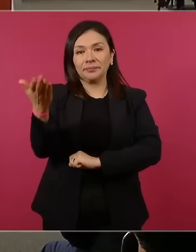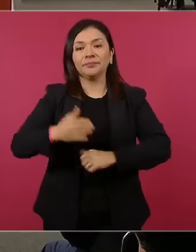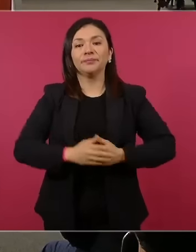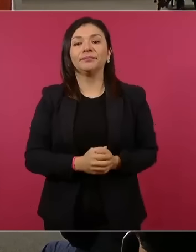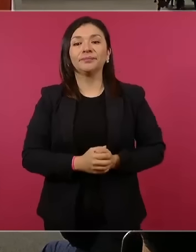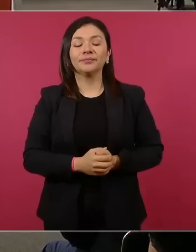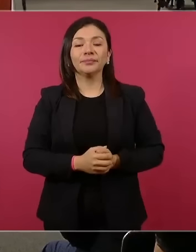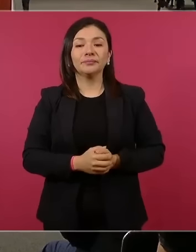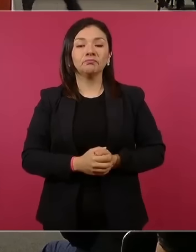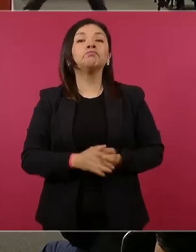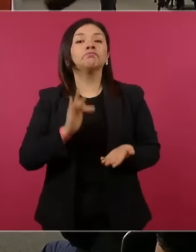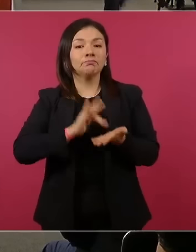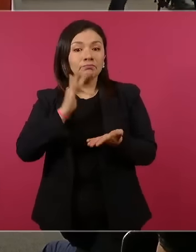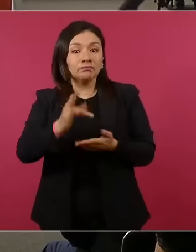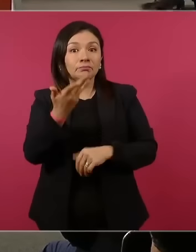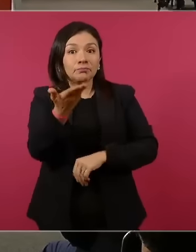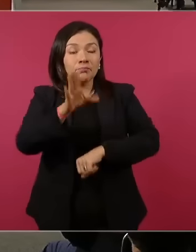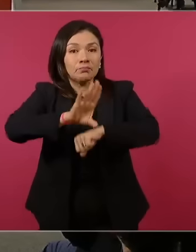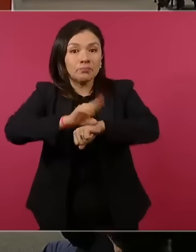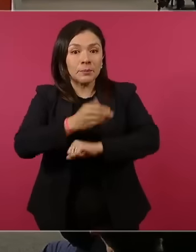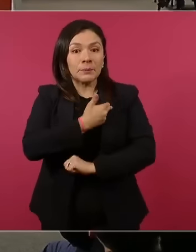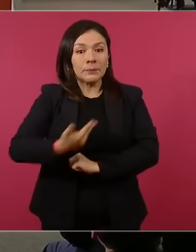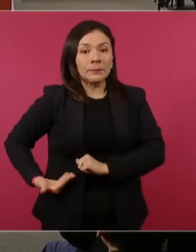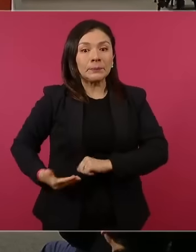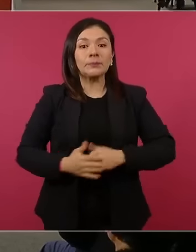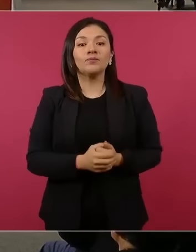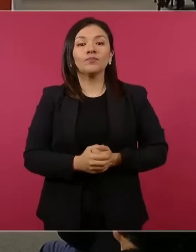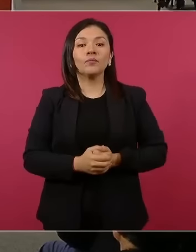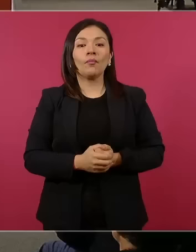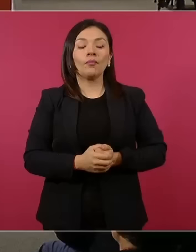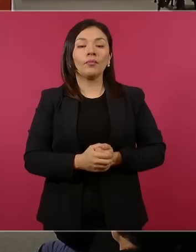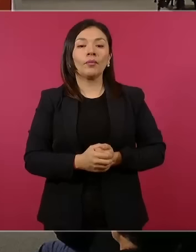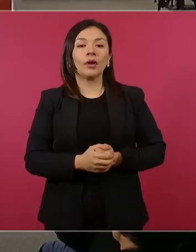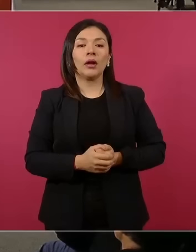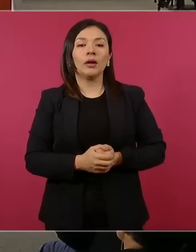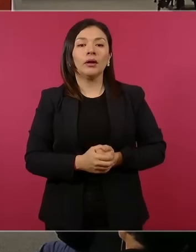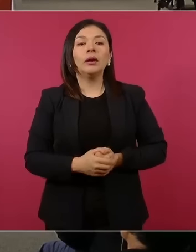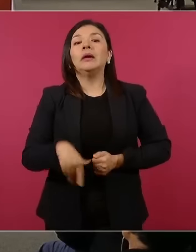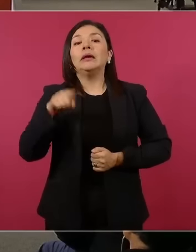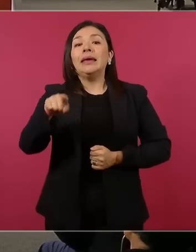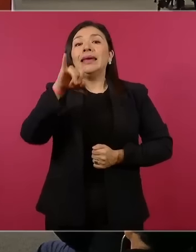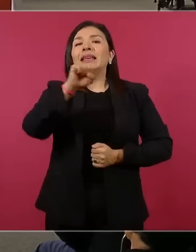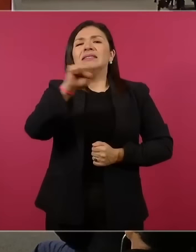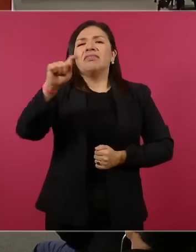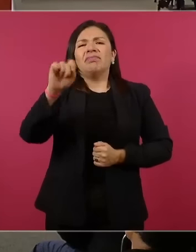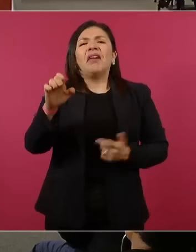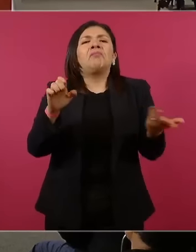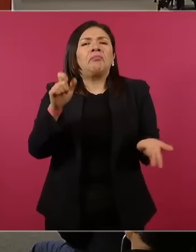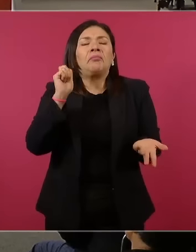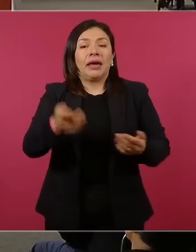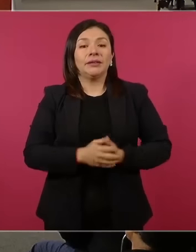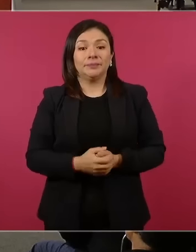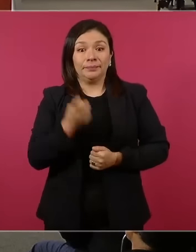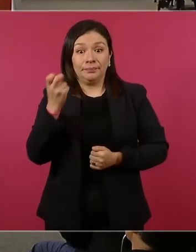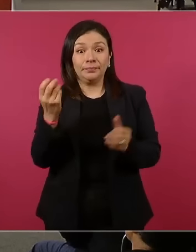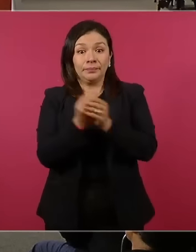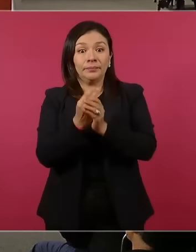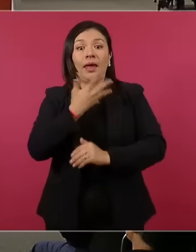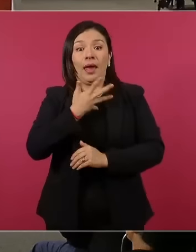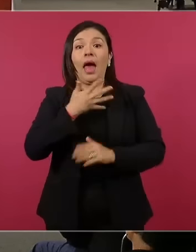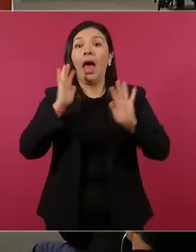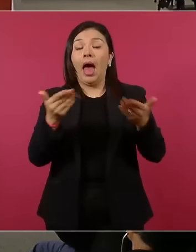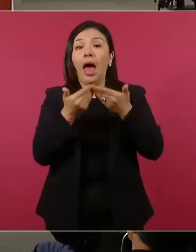Muchas gracias. Con su permiso, presidente. Complementar en el caso del ISSSTE. Bueno, primero decir que en el caso del ISSSTE tenemos ya